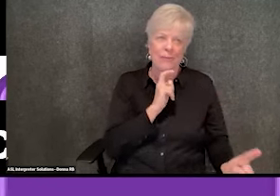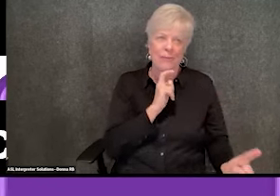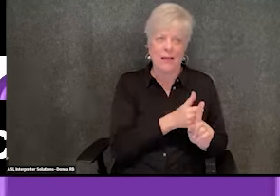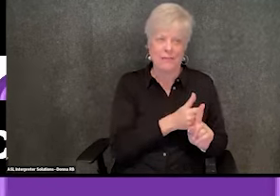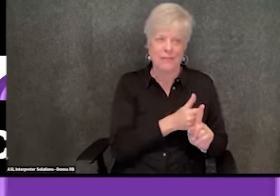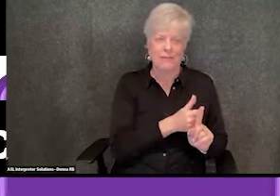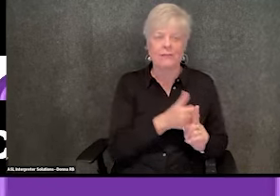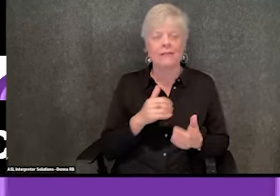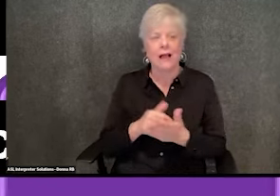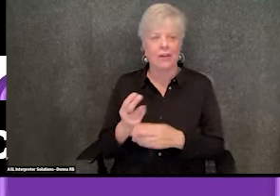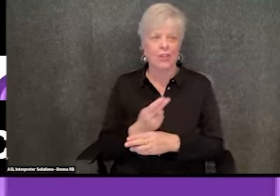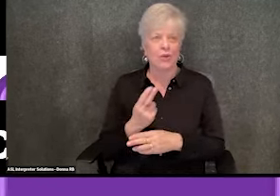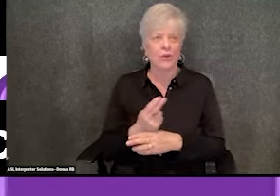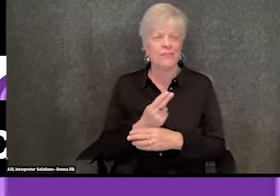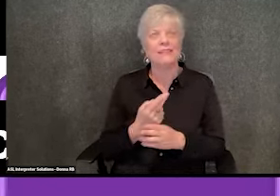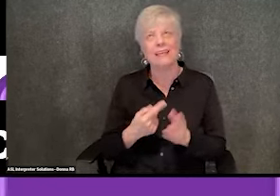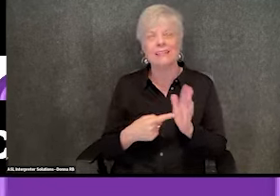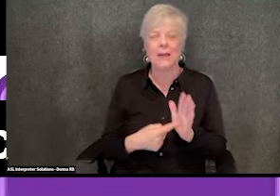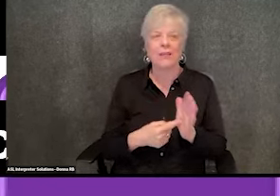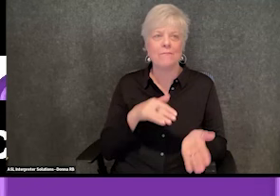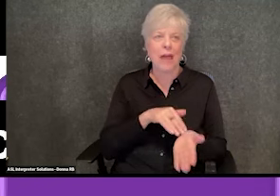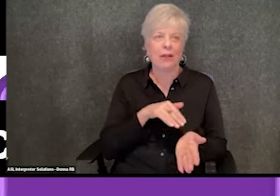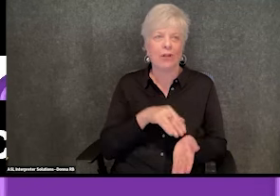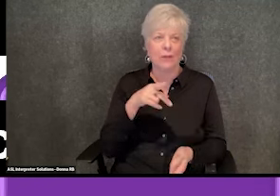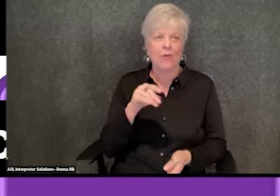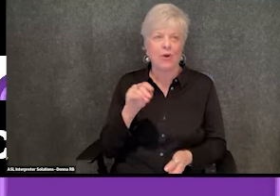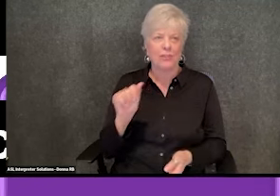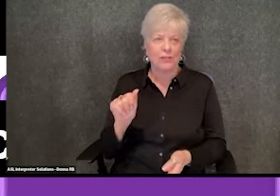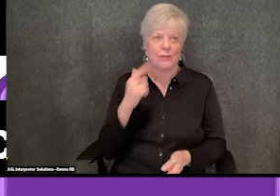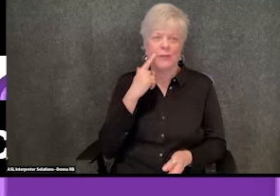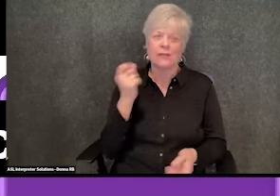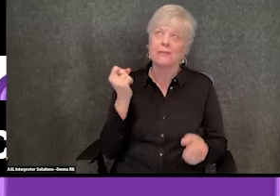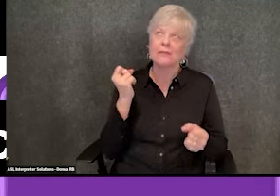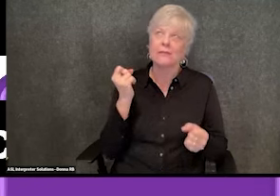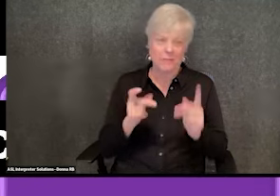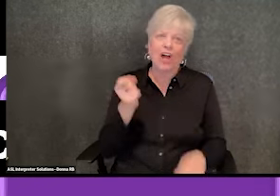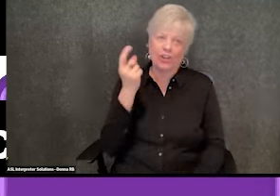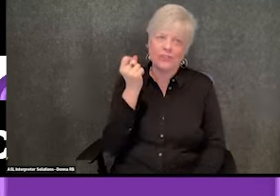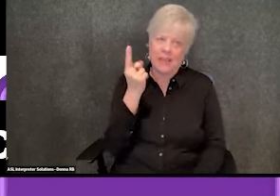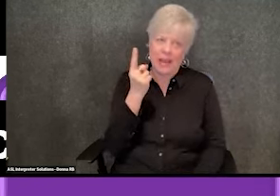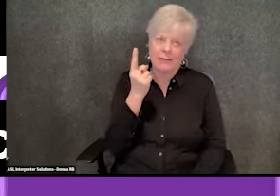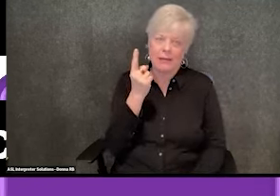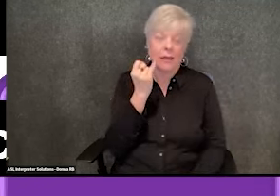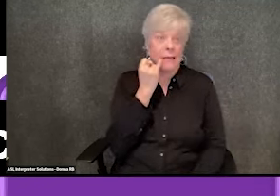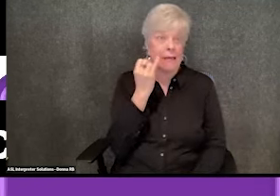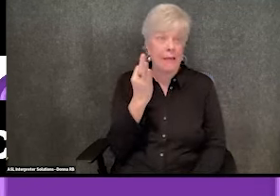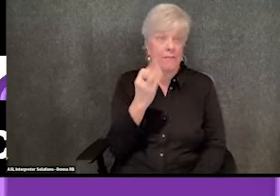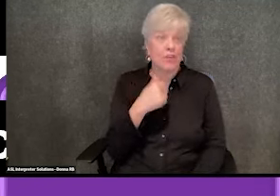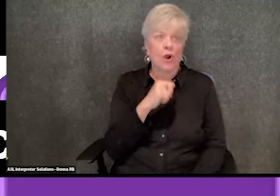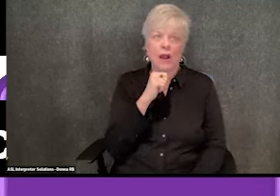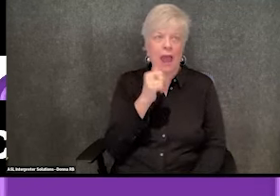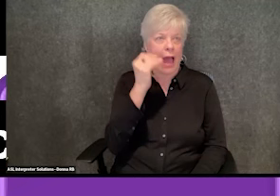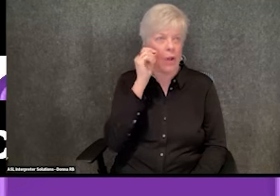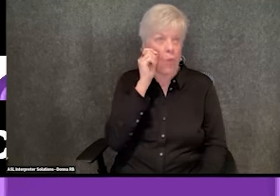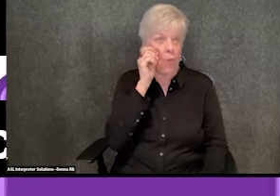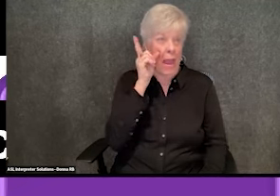sino solo se activa cuando la persona pierde la habilidad de decidir. Muchas veces yo